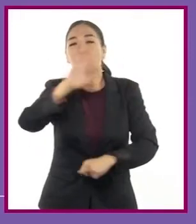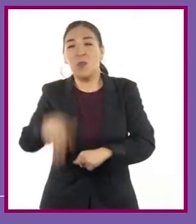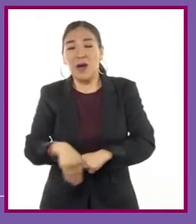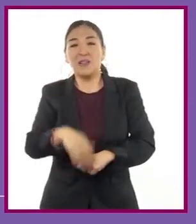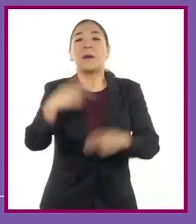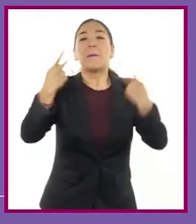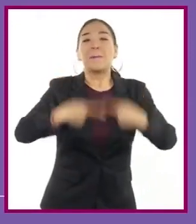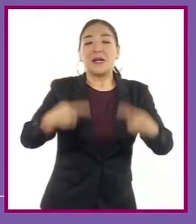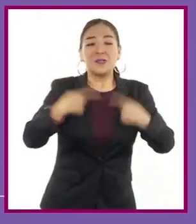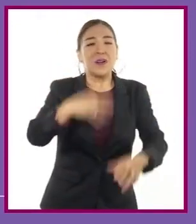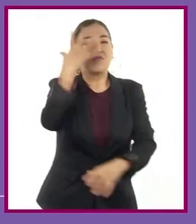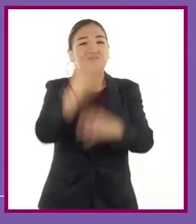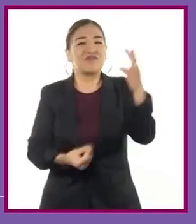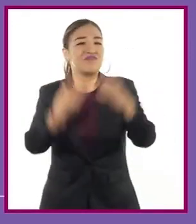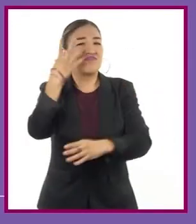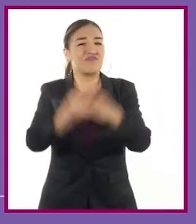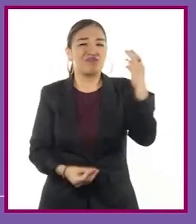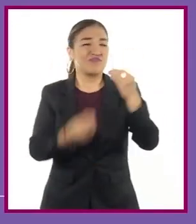de refugiados.